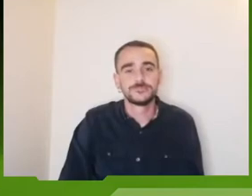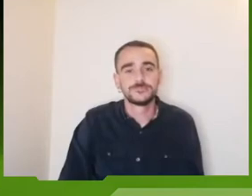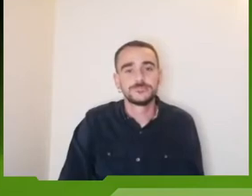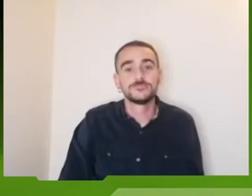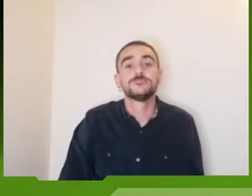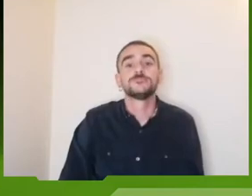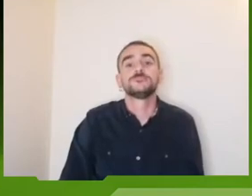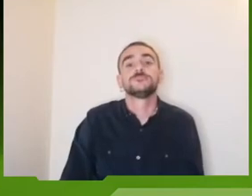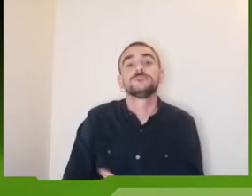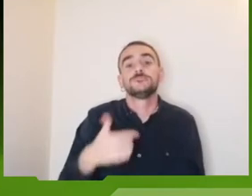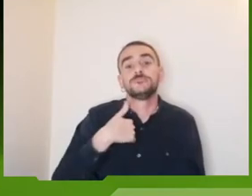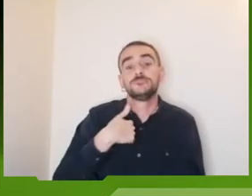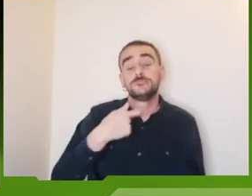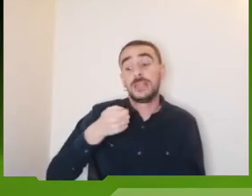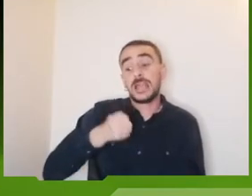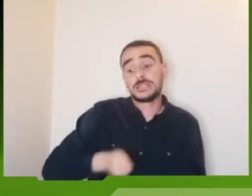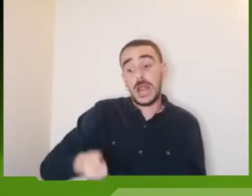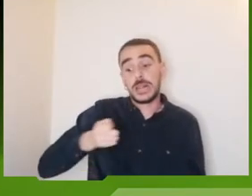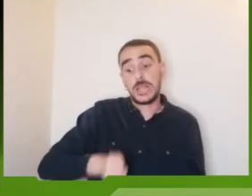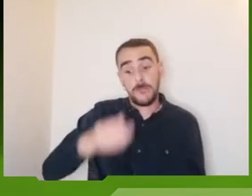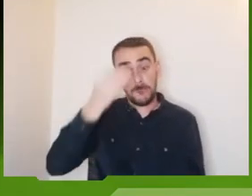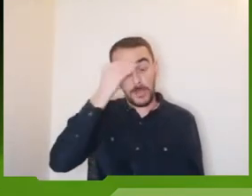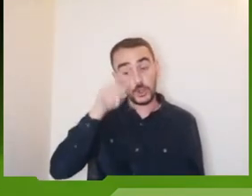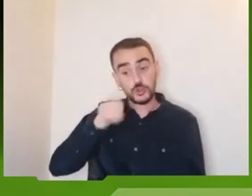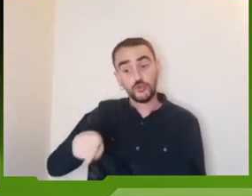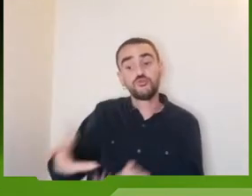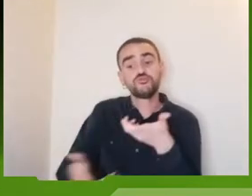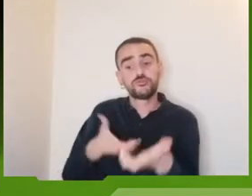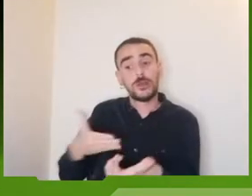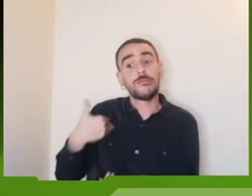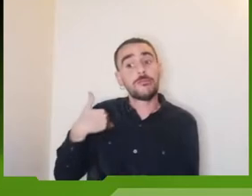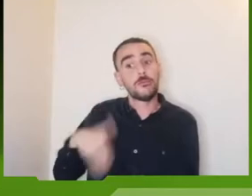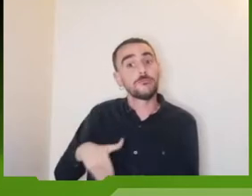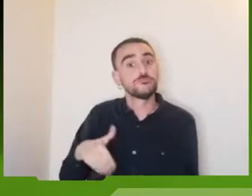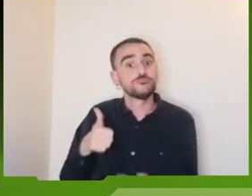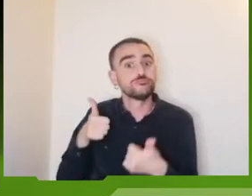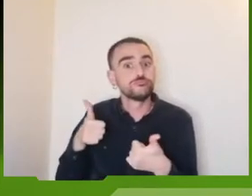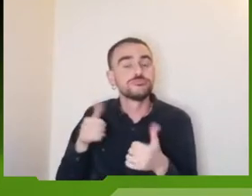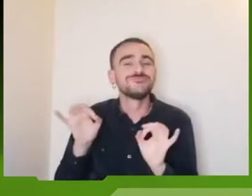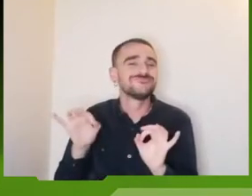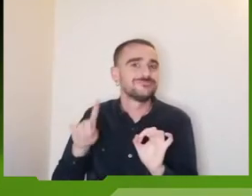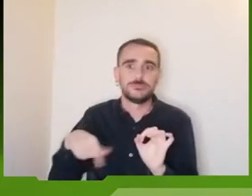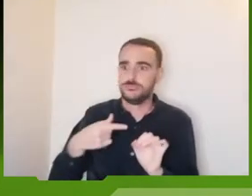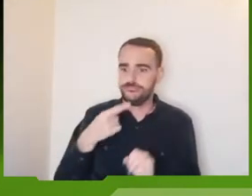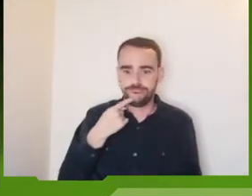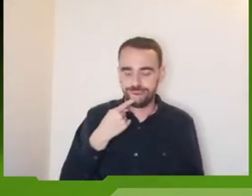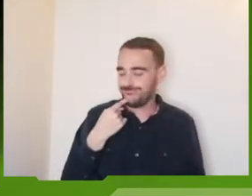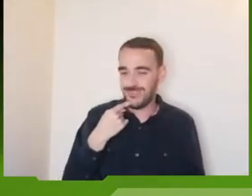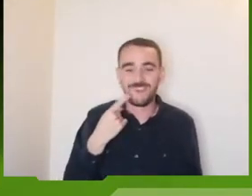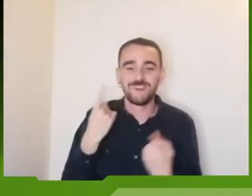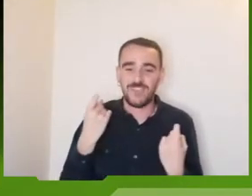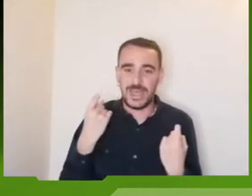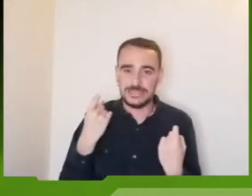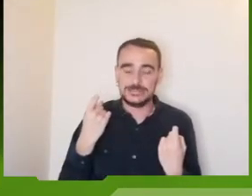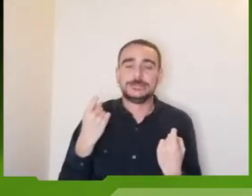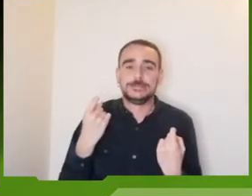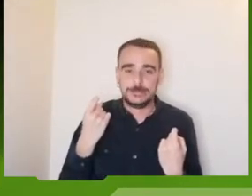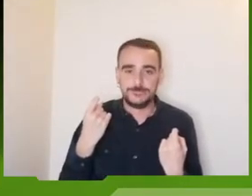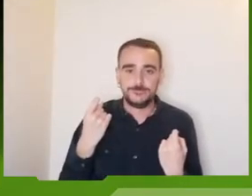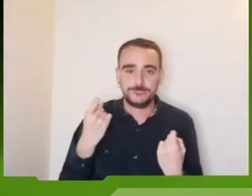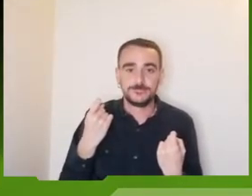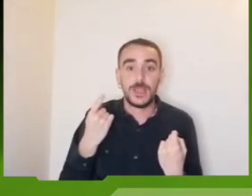sartén me pienso que ya están muy hechas y luego en el plato veo que no tanto. O sea, que a mí me gustan que queden